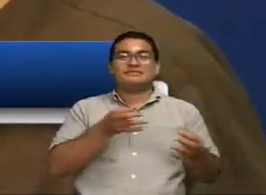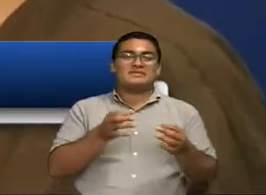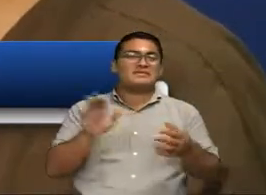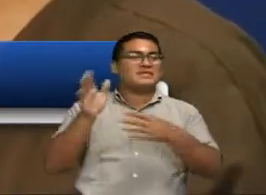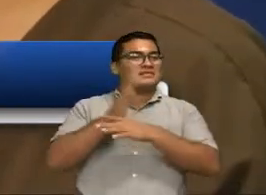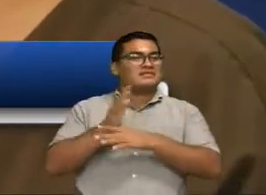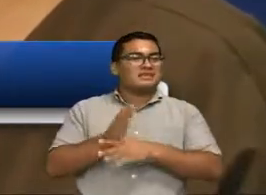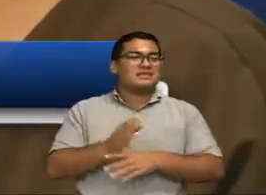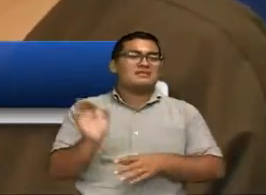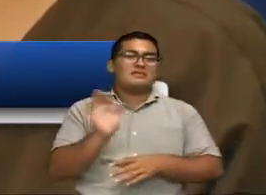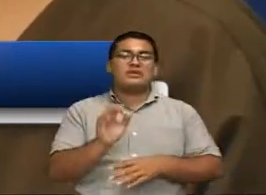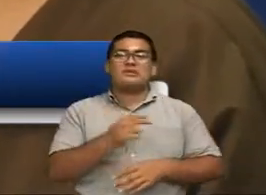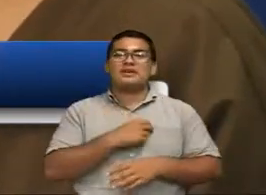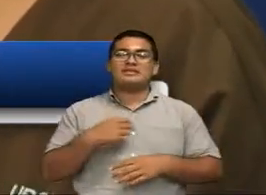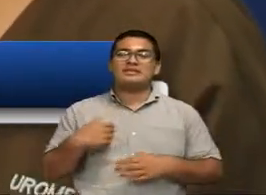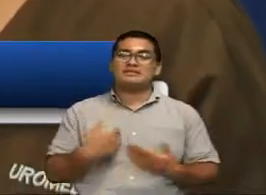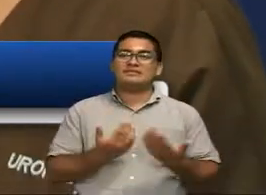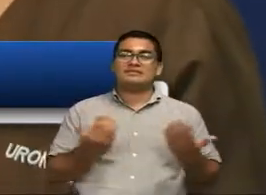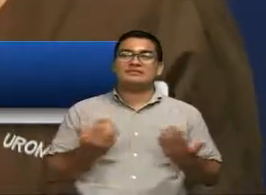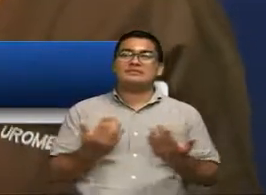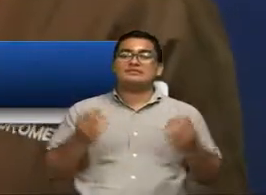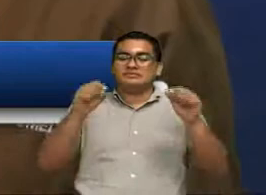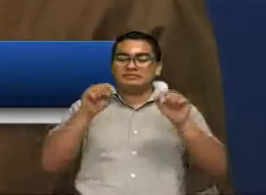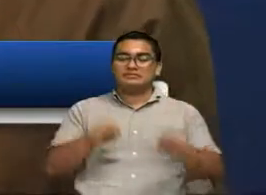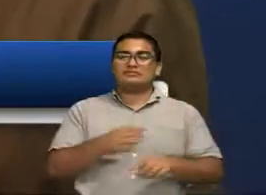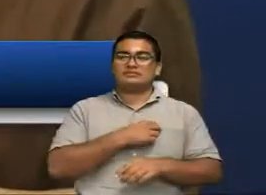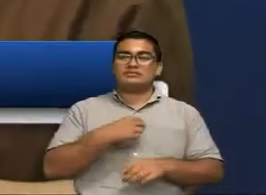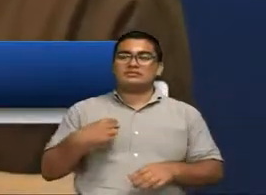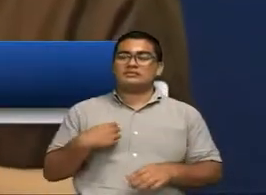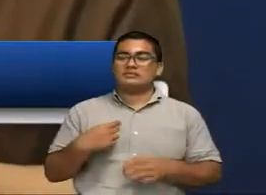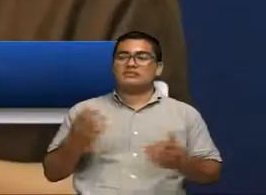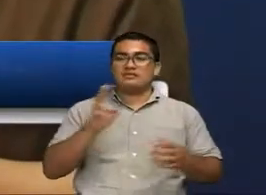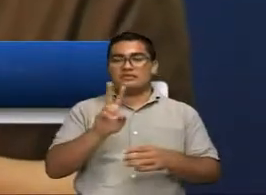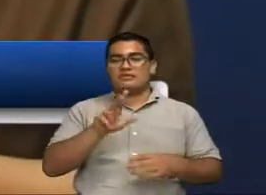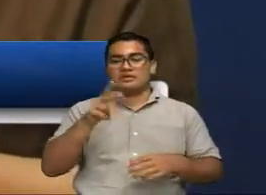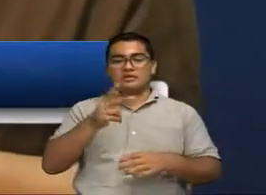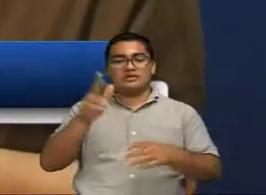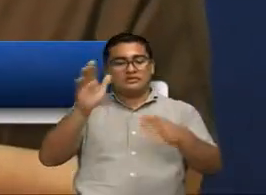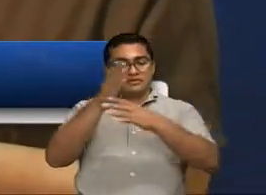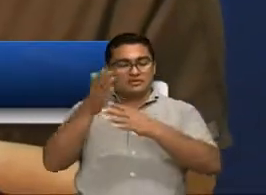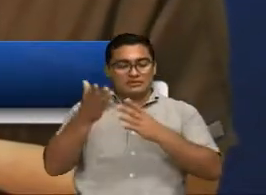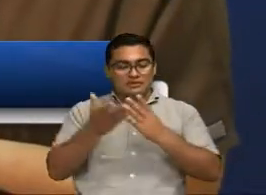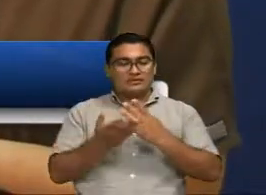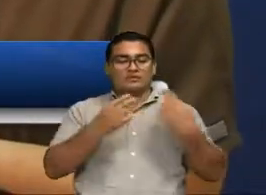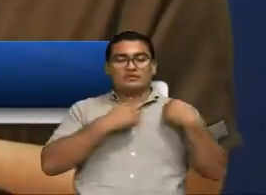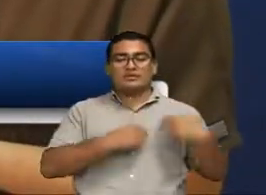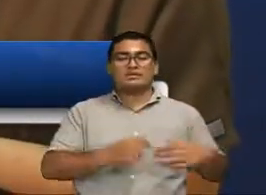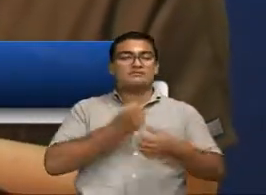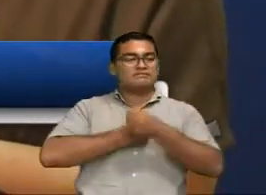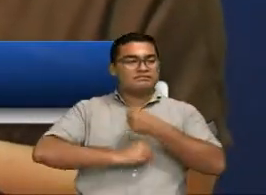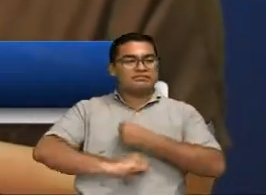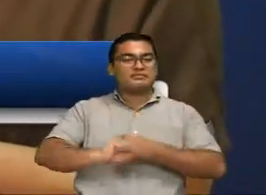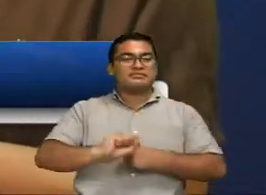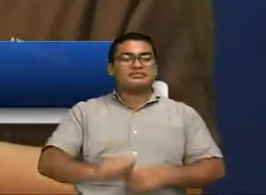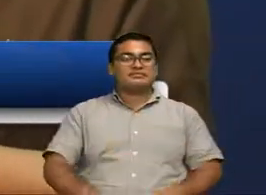de posiciones se realizan aquí dentro de esas 28 posiciones de parto humanizado,